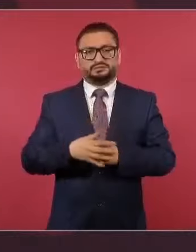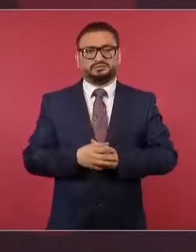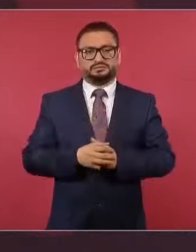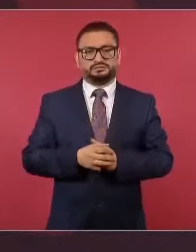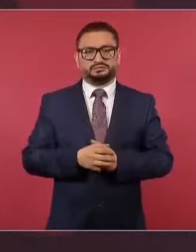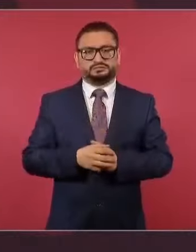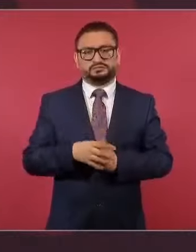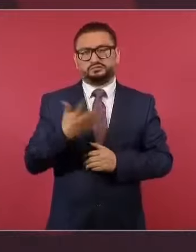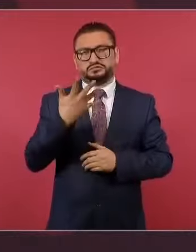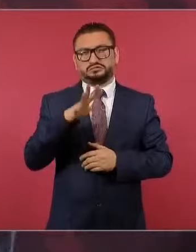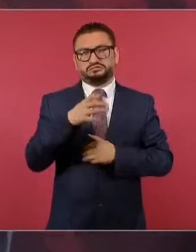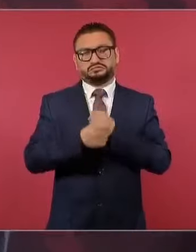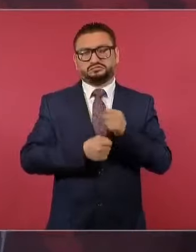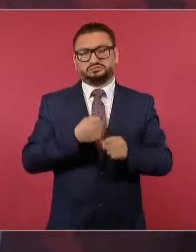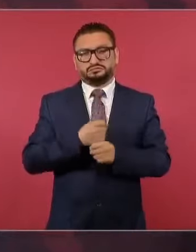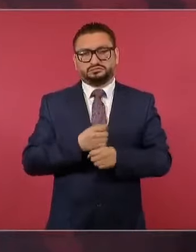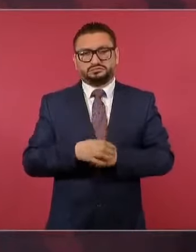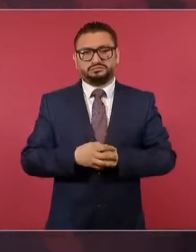como 10.